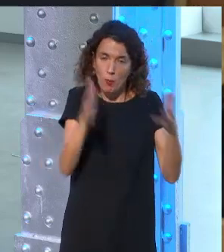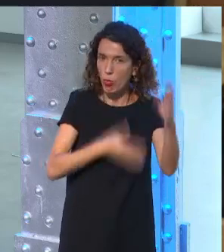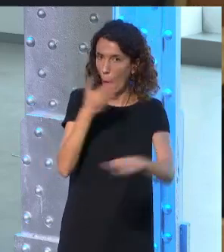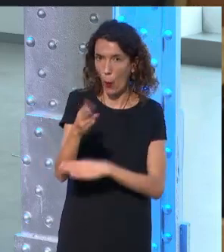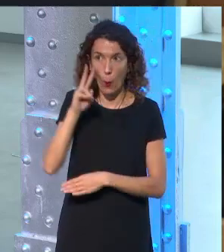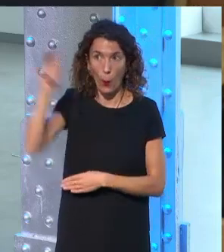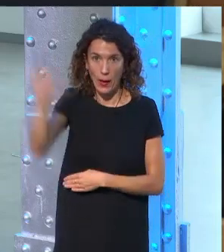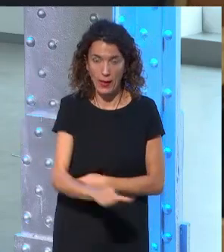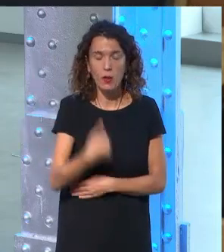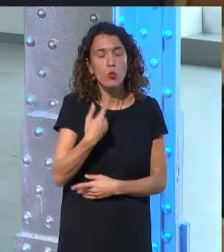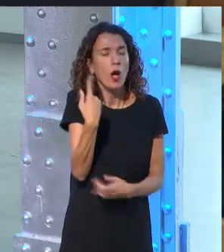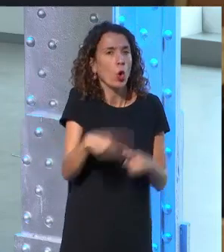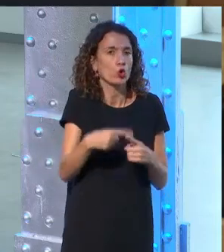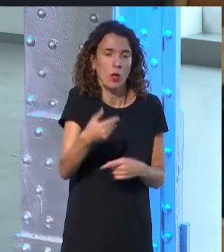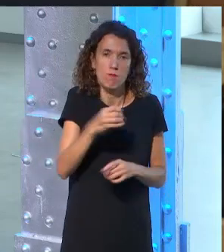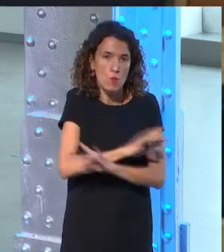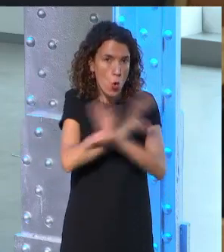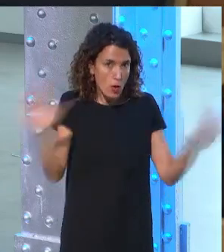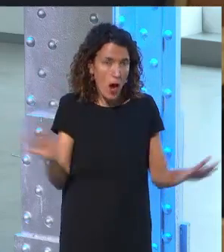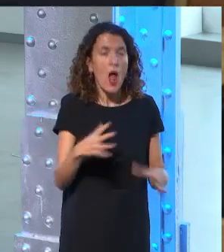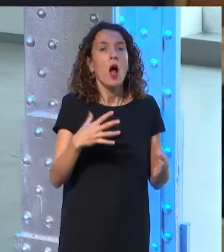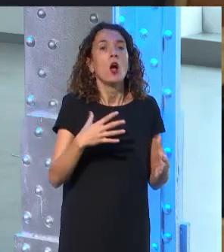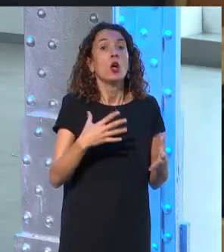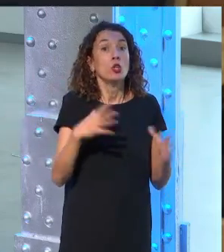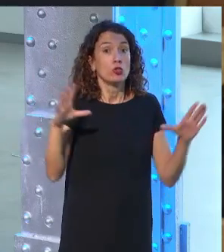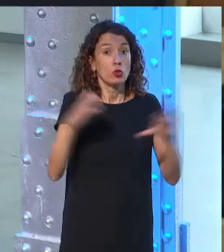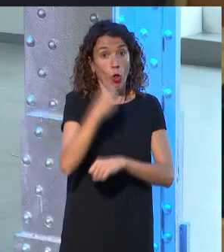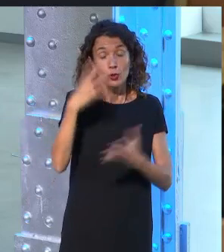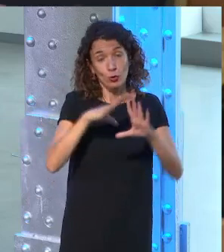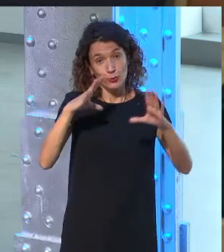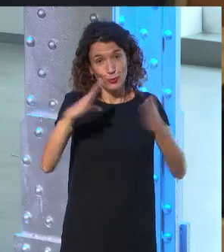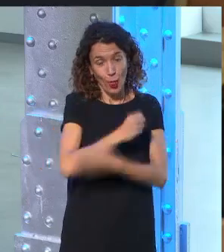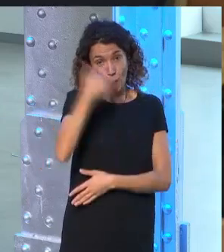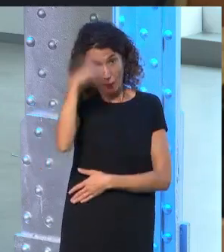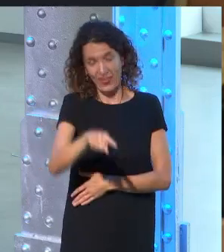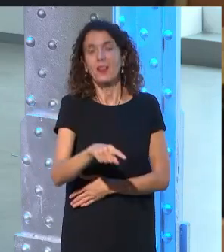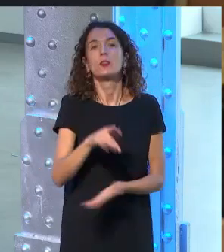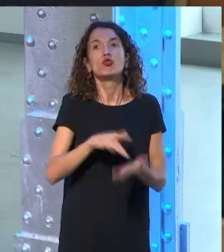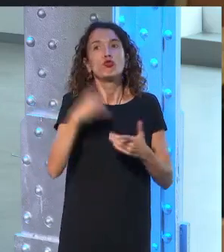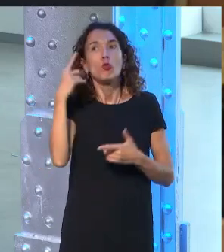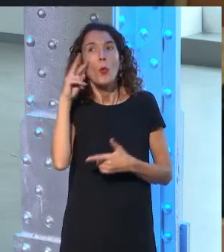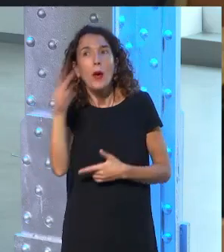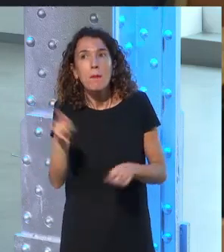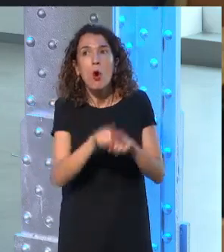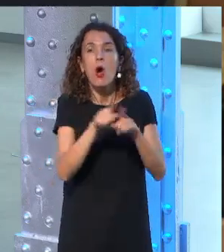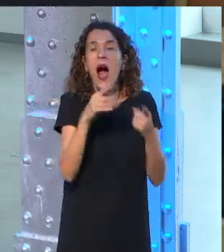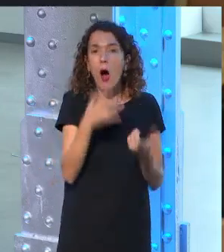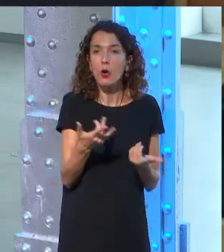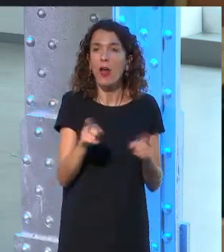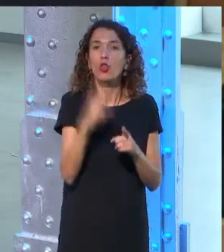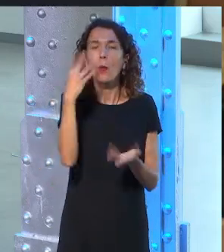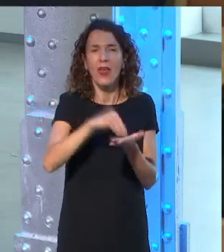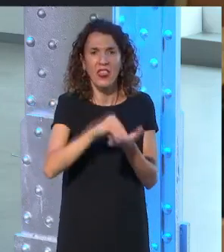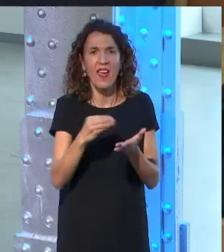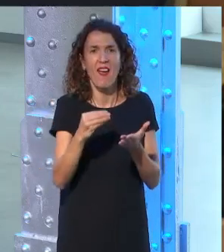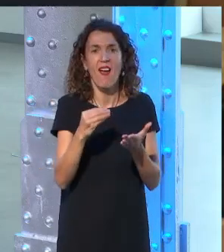hay una cosa que creo que es evidente y que todos tenemos en cuenta, y es, todos vemos la nube de puntos, todos vemos que los lilos ahora florecen 2 veces